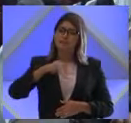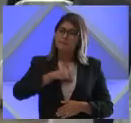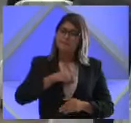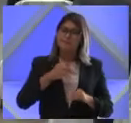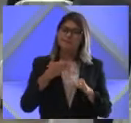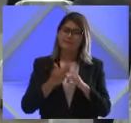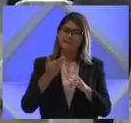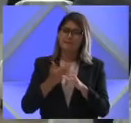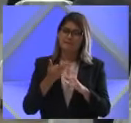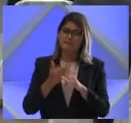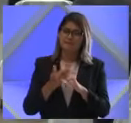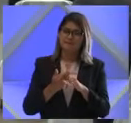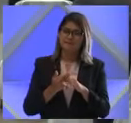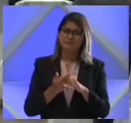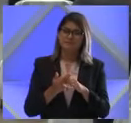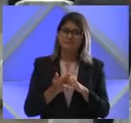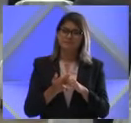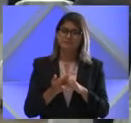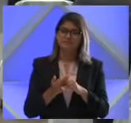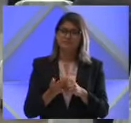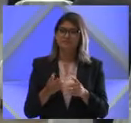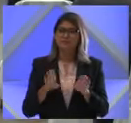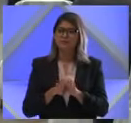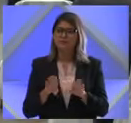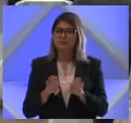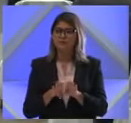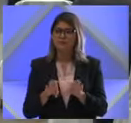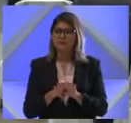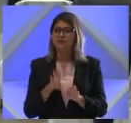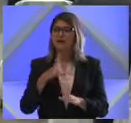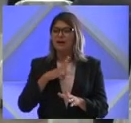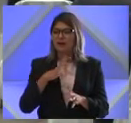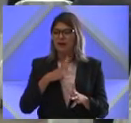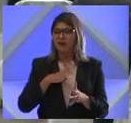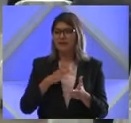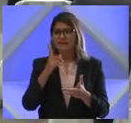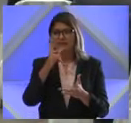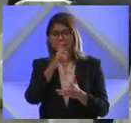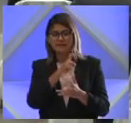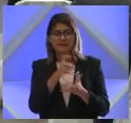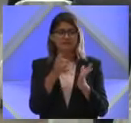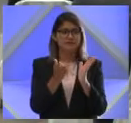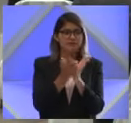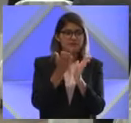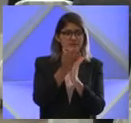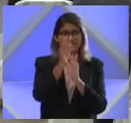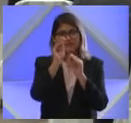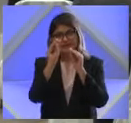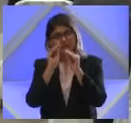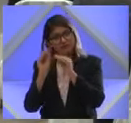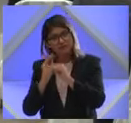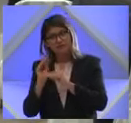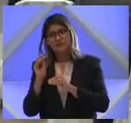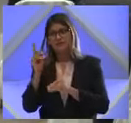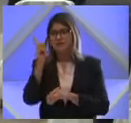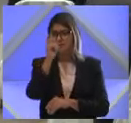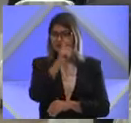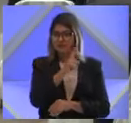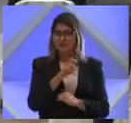el asunto de internet y la infraestructura que se necesita y principalmente para llevar